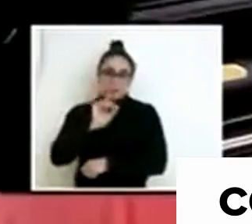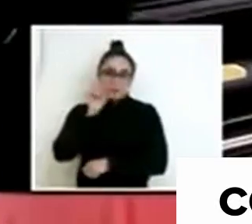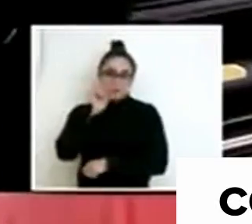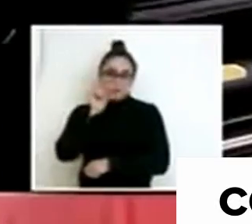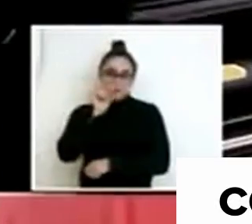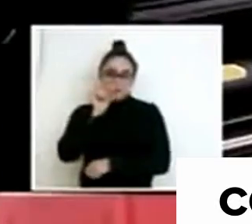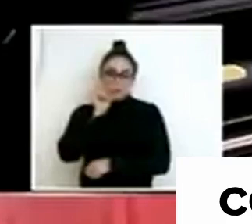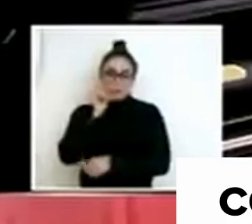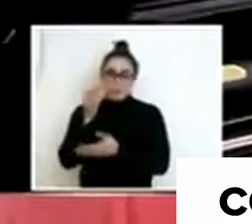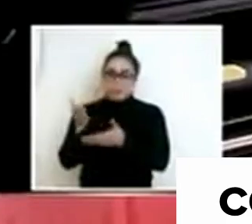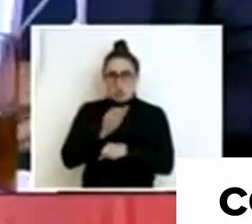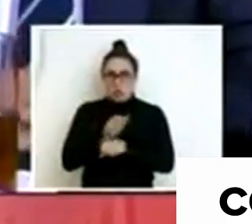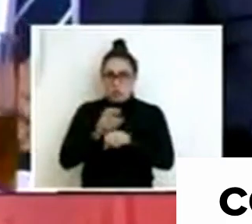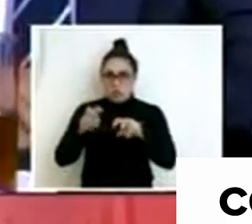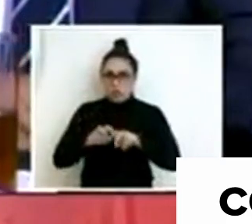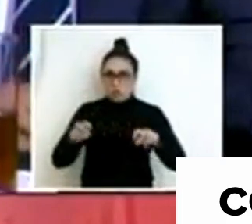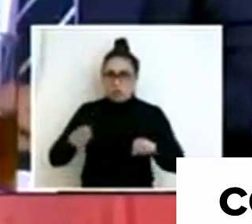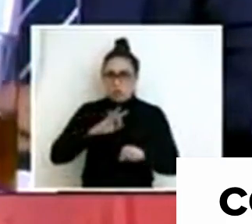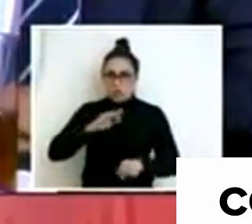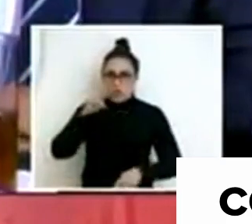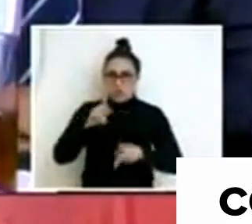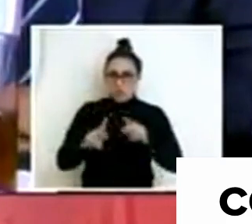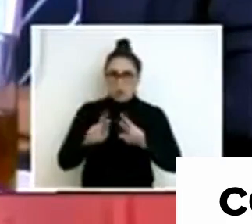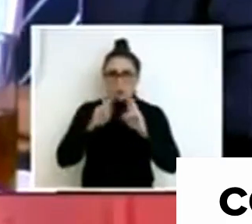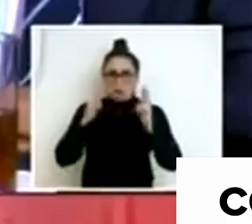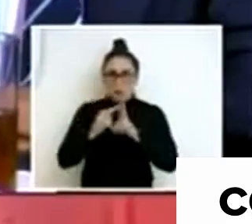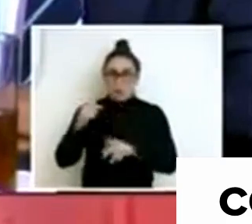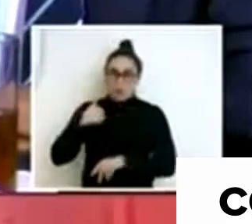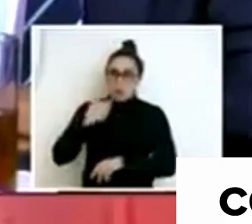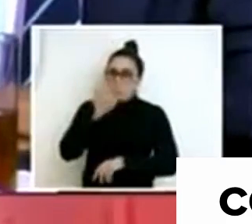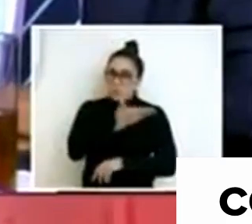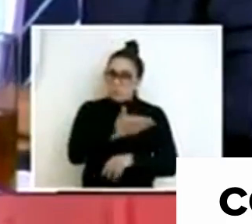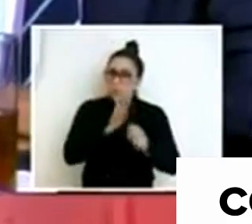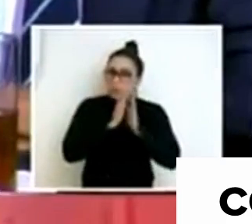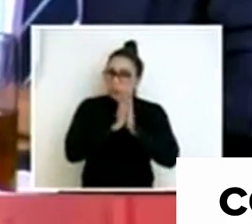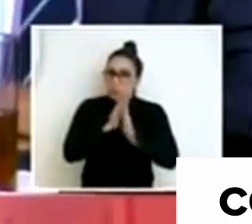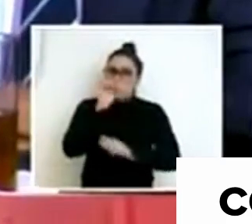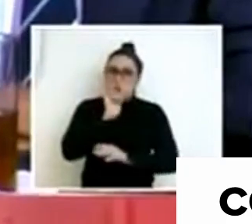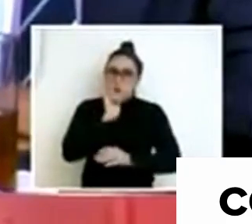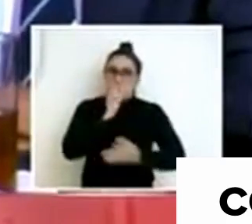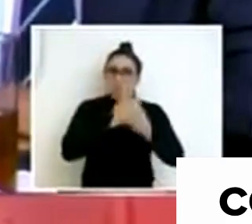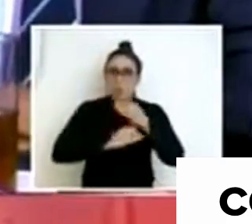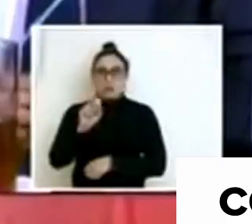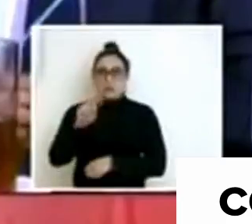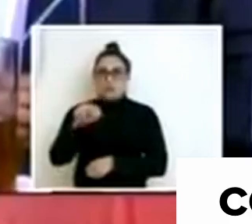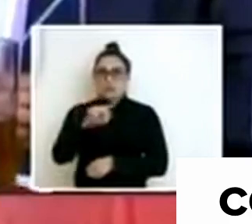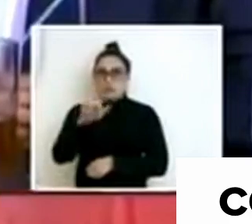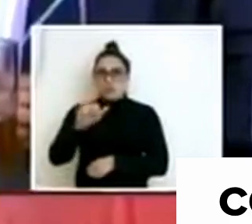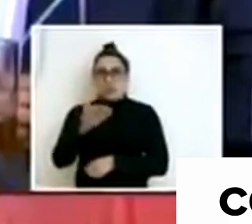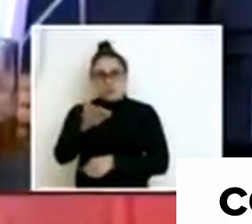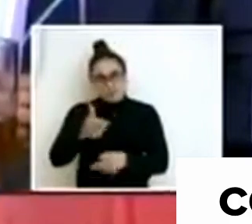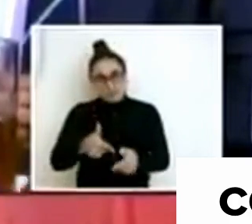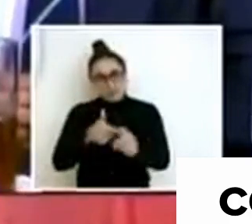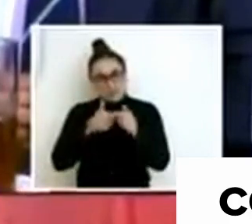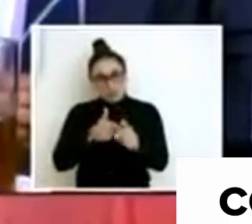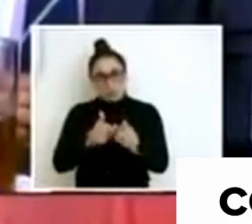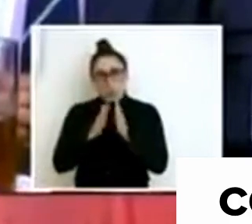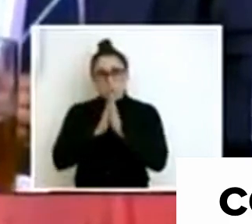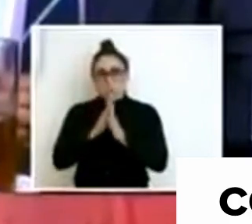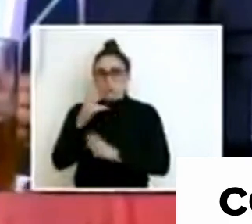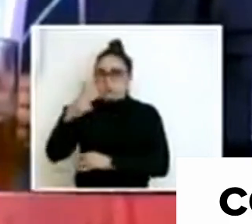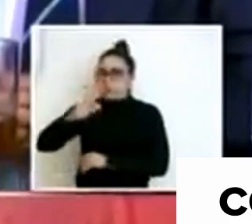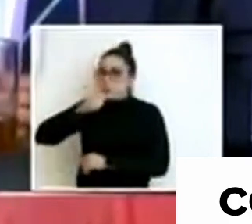las declaraciones hechas por integrantes del partido Morena sobre una supuesta anulación de los resultados electorales en Jalisco y afirmó confiar en el